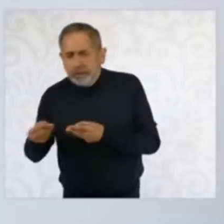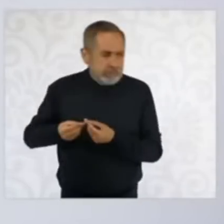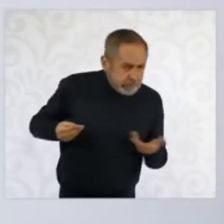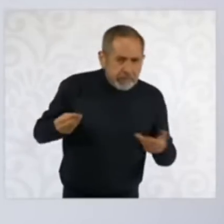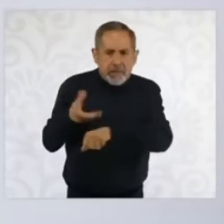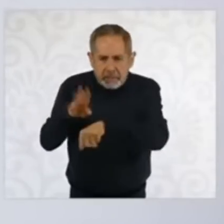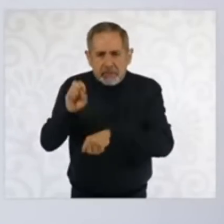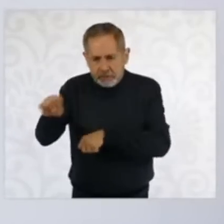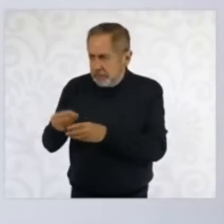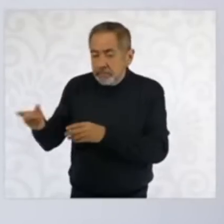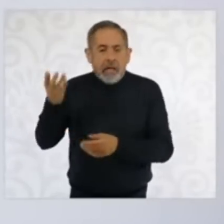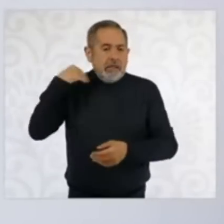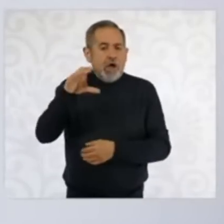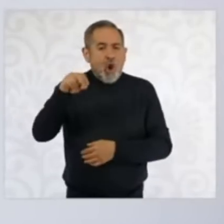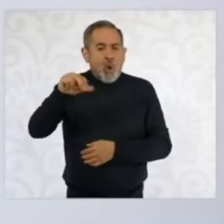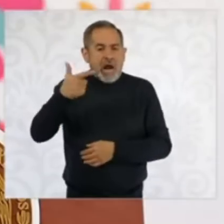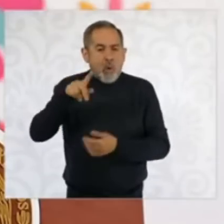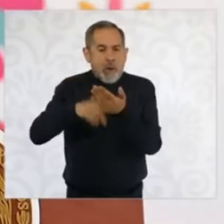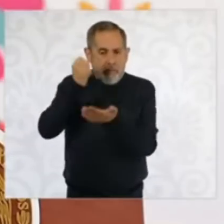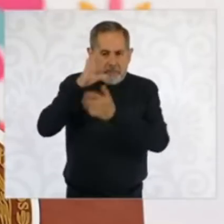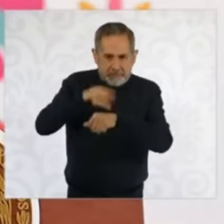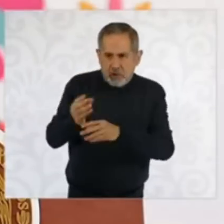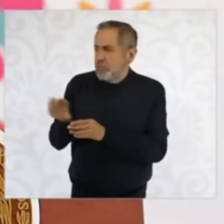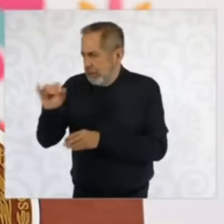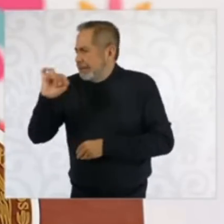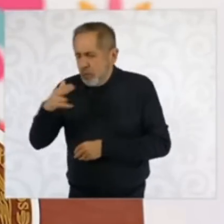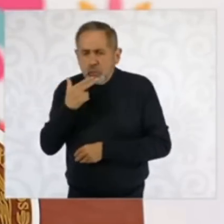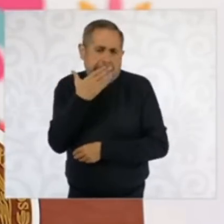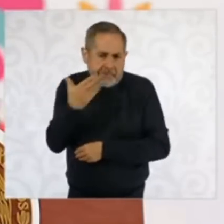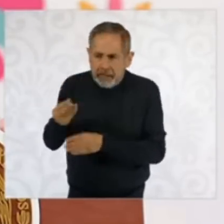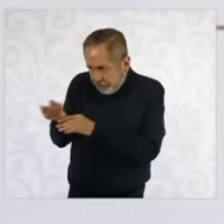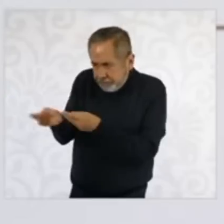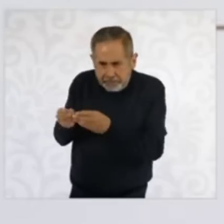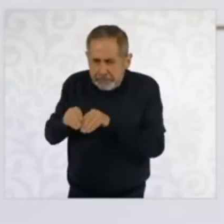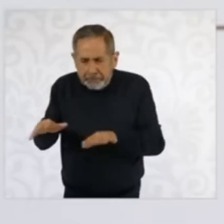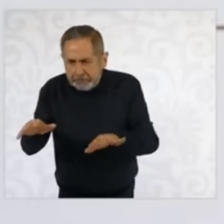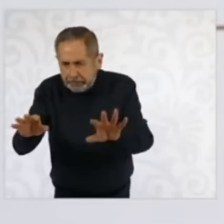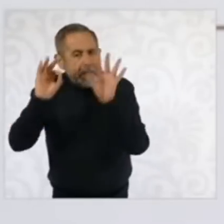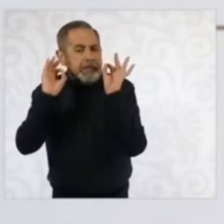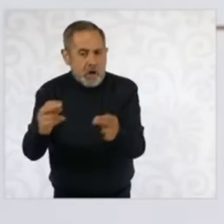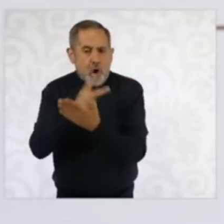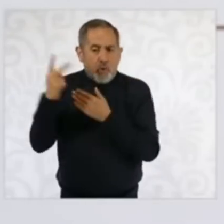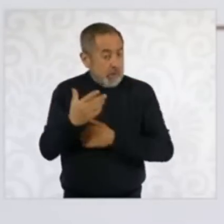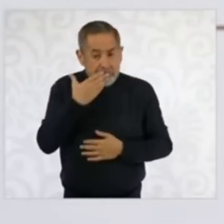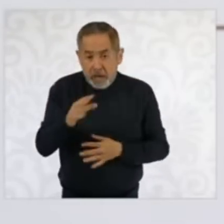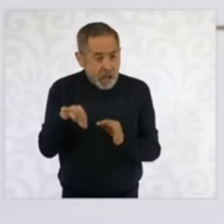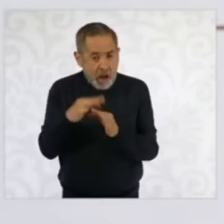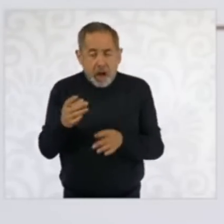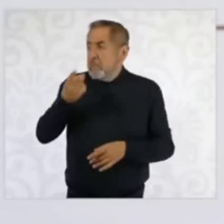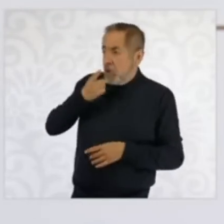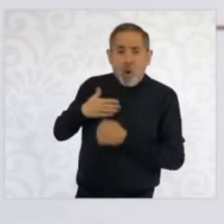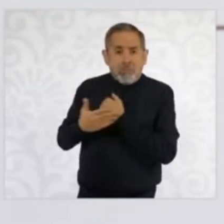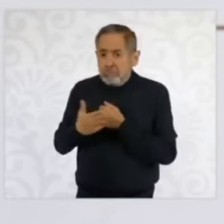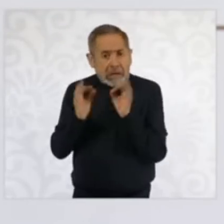permisos, que la Conagua le otorgara los permisos y que se regara de manera más eficiente. El programa terminó y entiendo que está funcionando bien, me lo